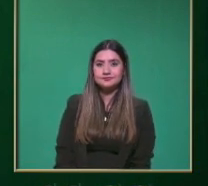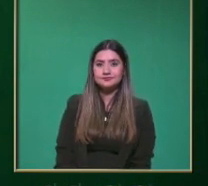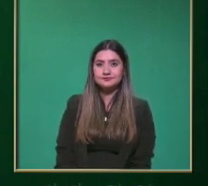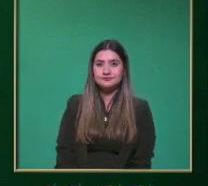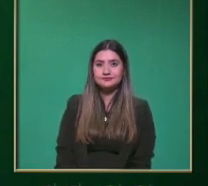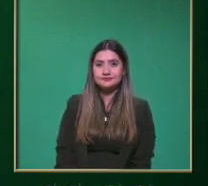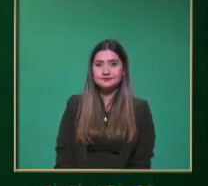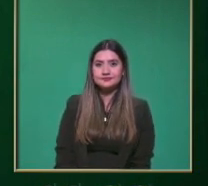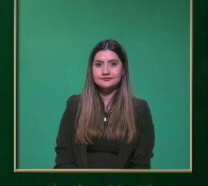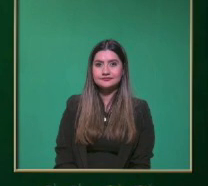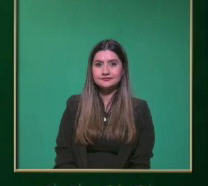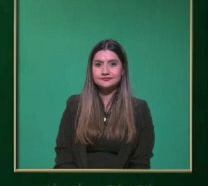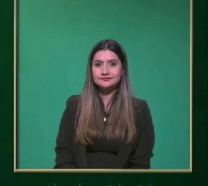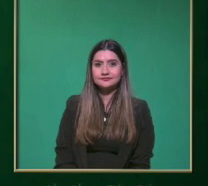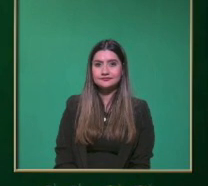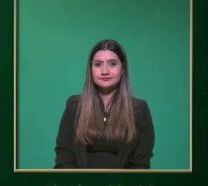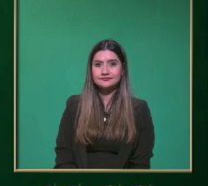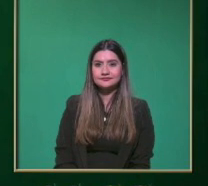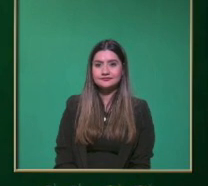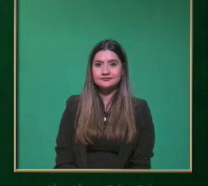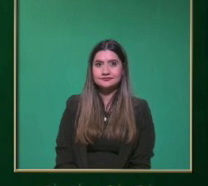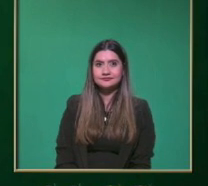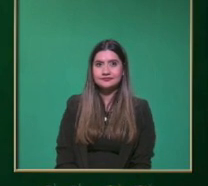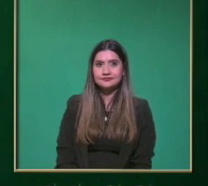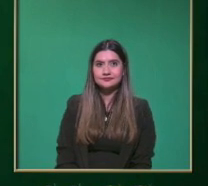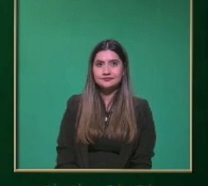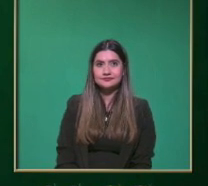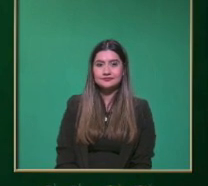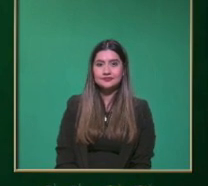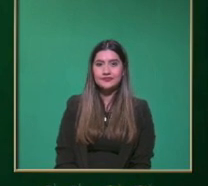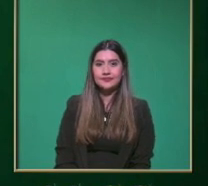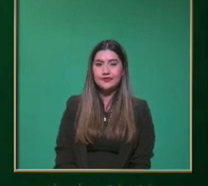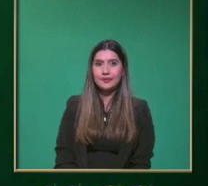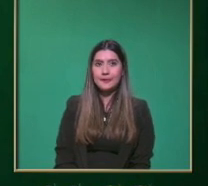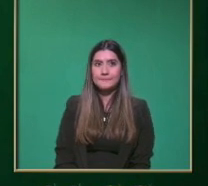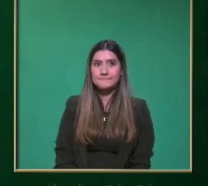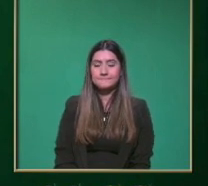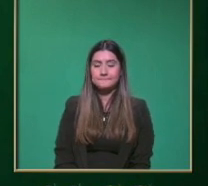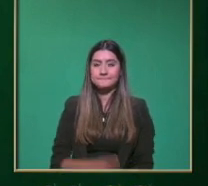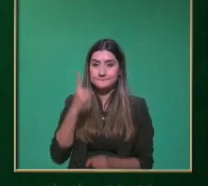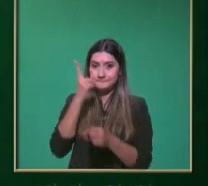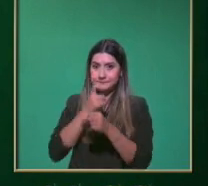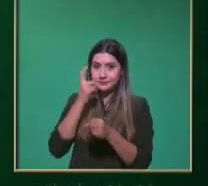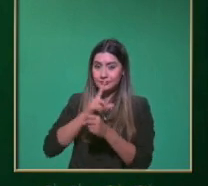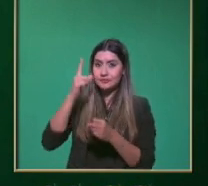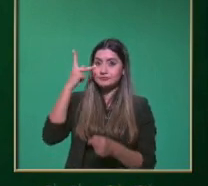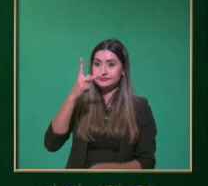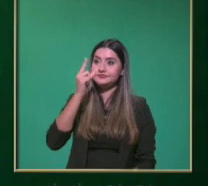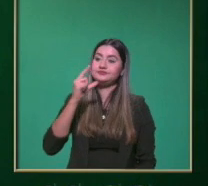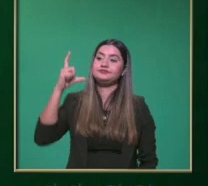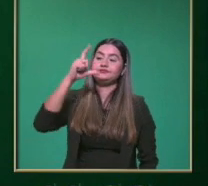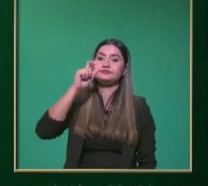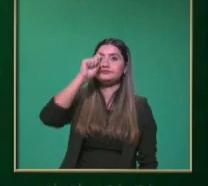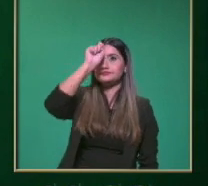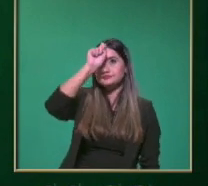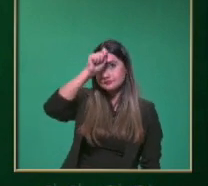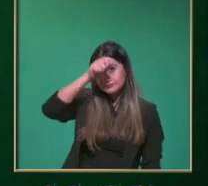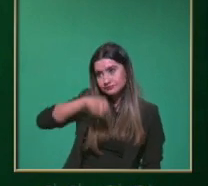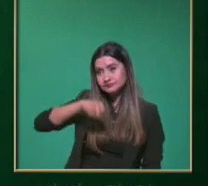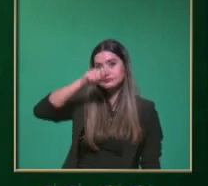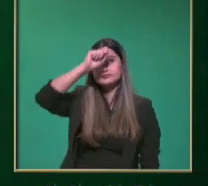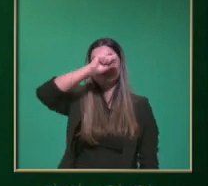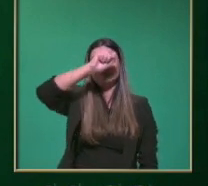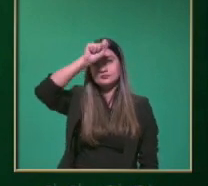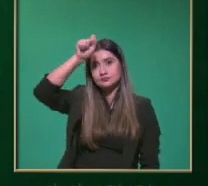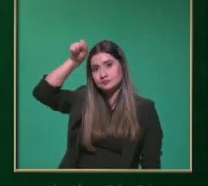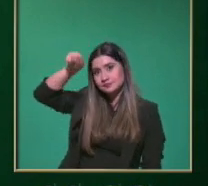van a abarcar dos renglones. Es una línea de arriba hacia abajo y un como